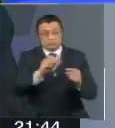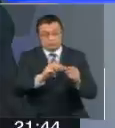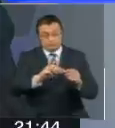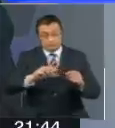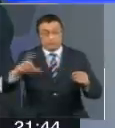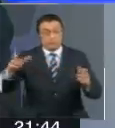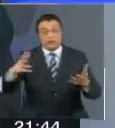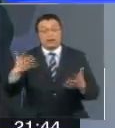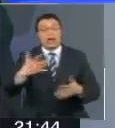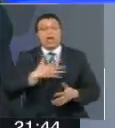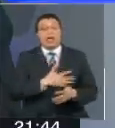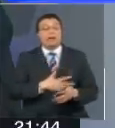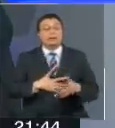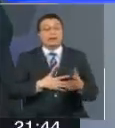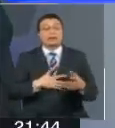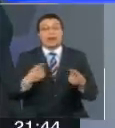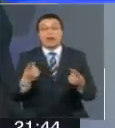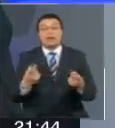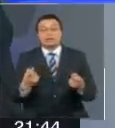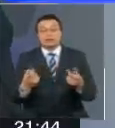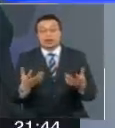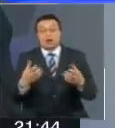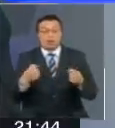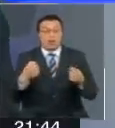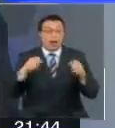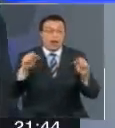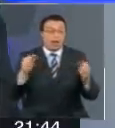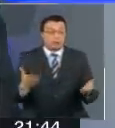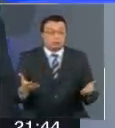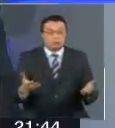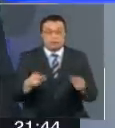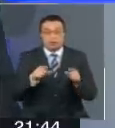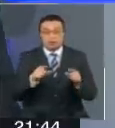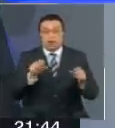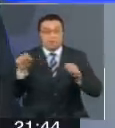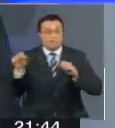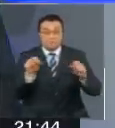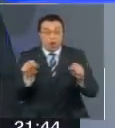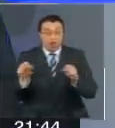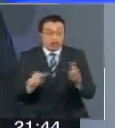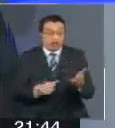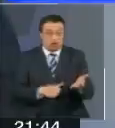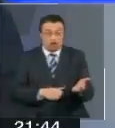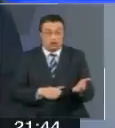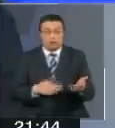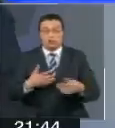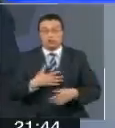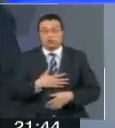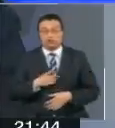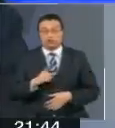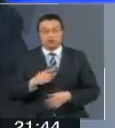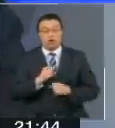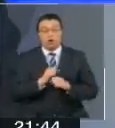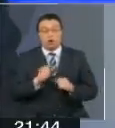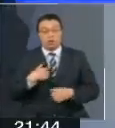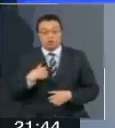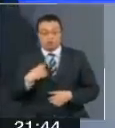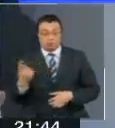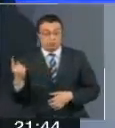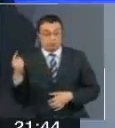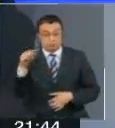él considera necesario para ganar. Es un político. Yo no tengo por qué